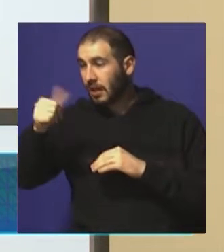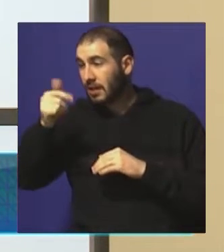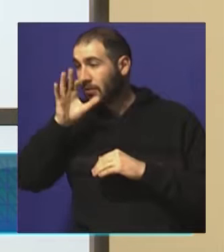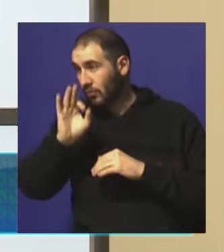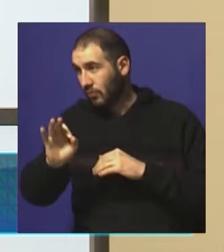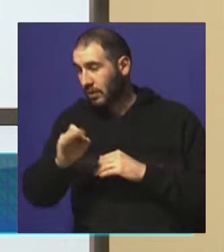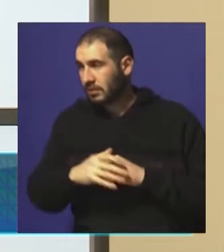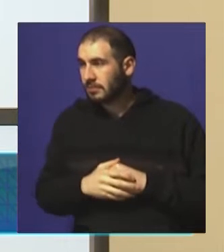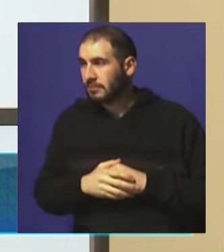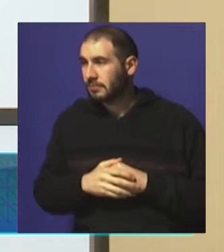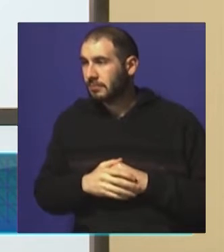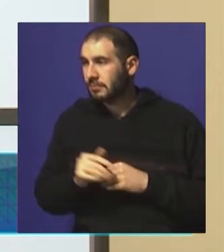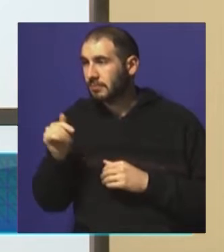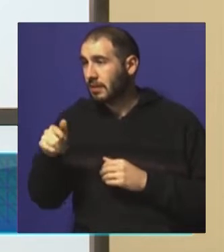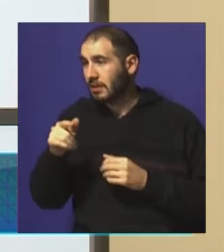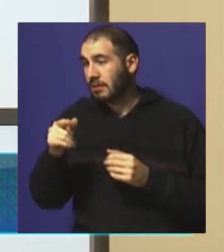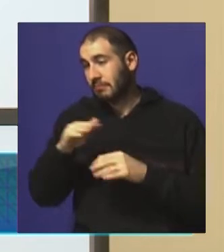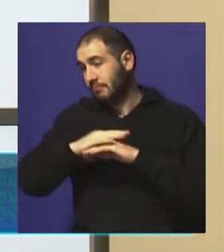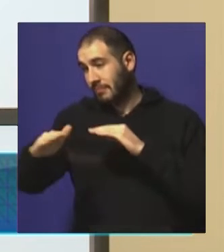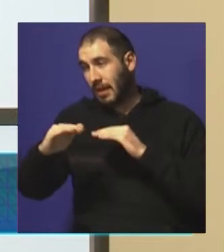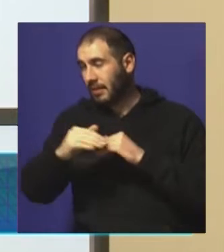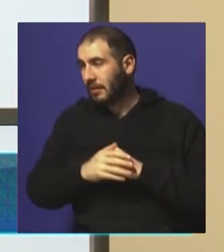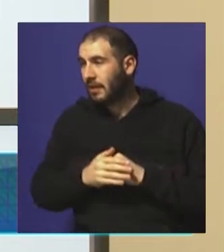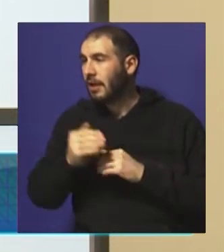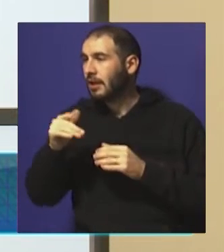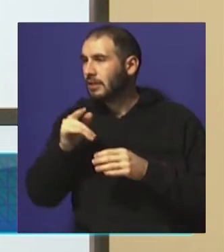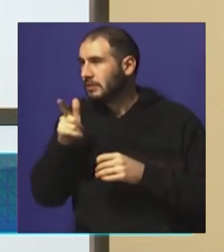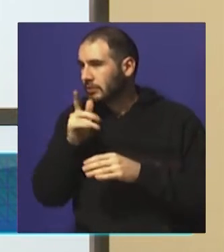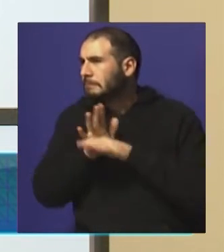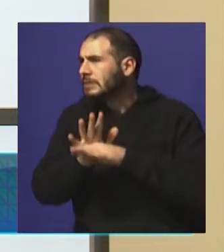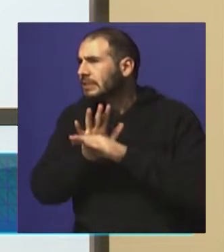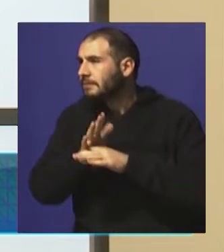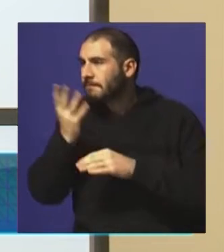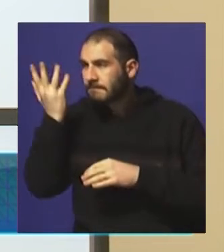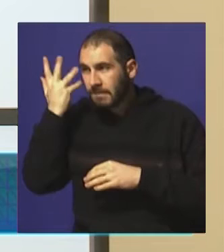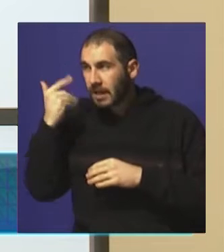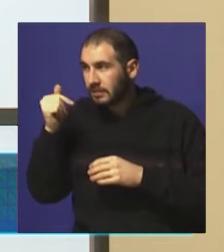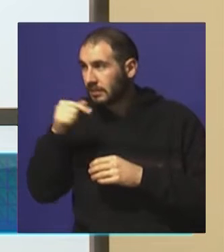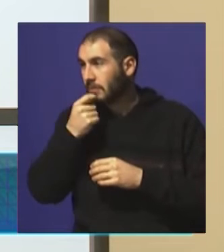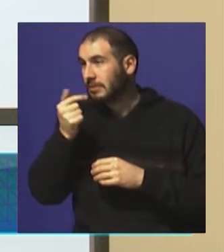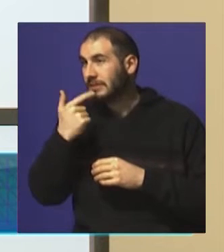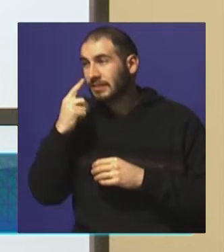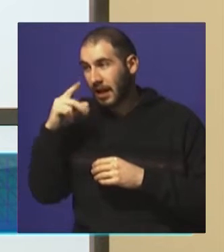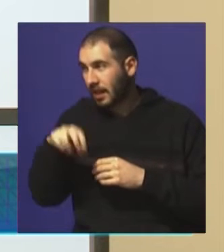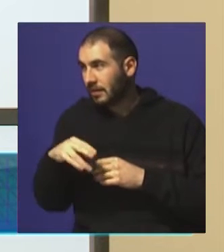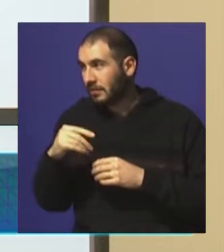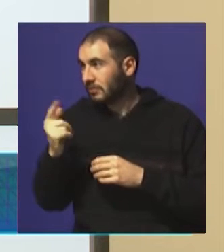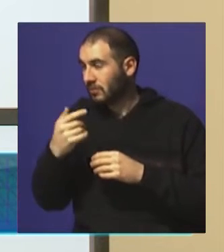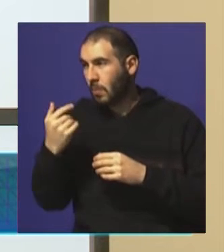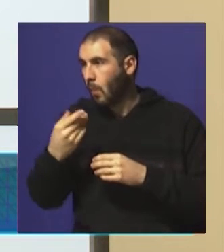nada, estaba Zidane como máxima figura, la presión que había en Francia sobre Zidane era